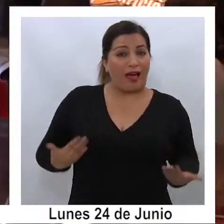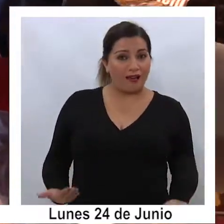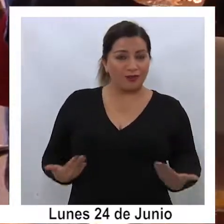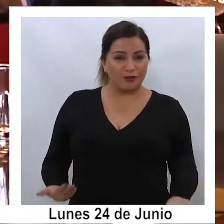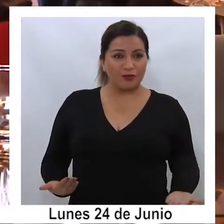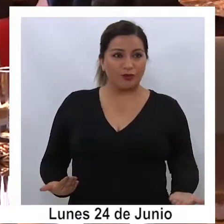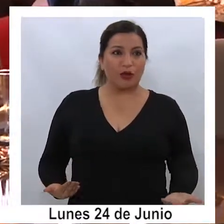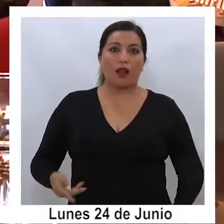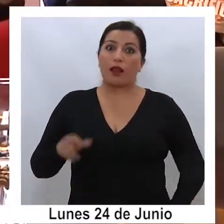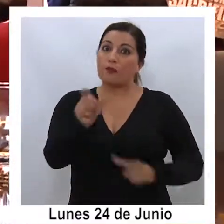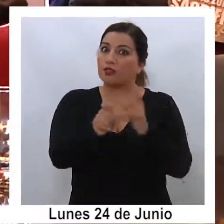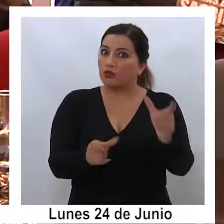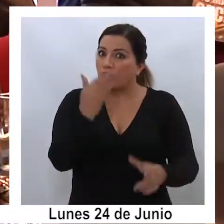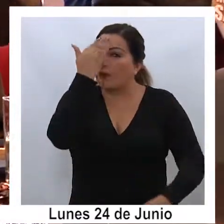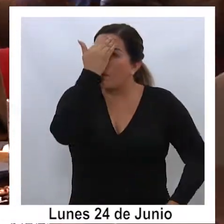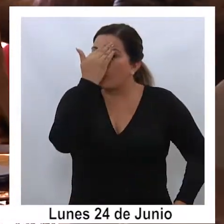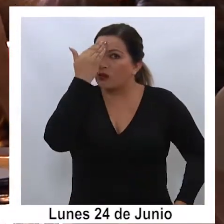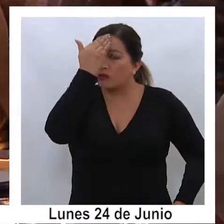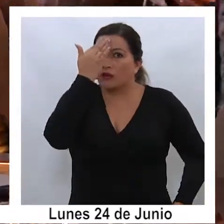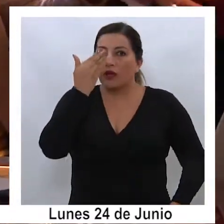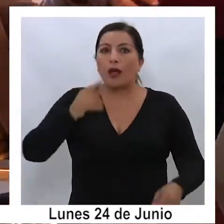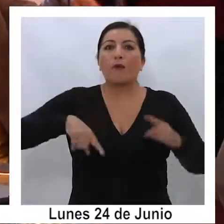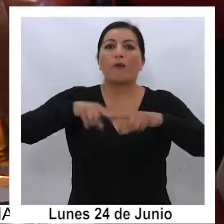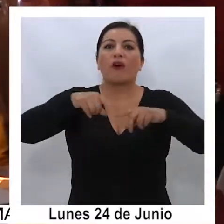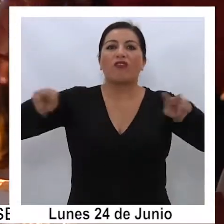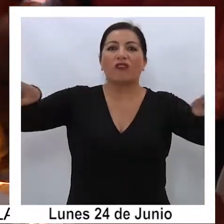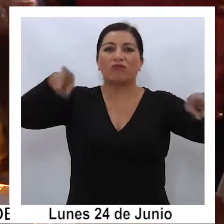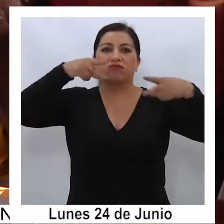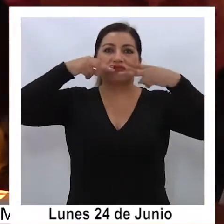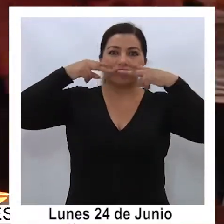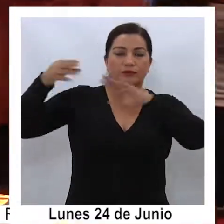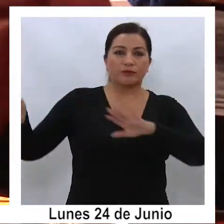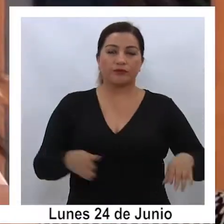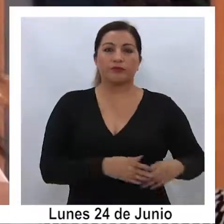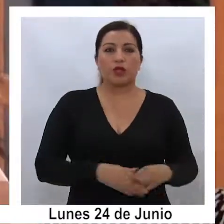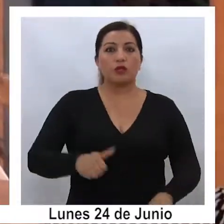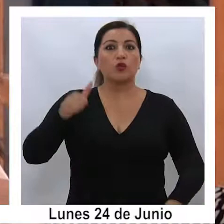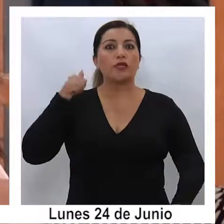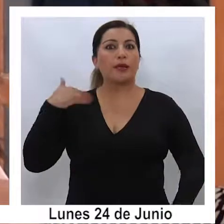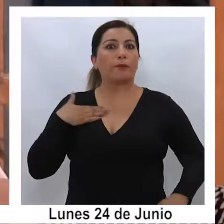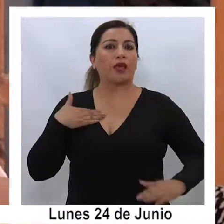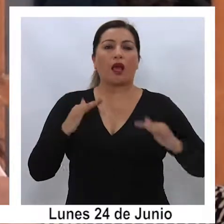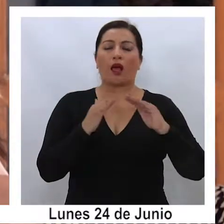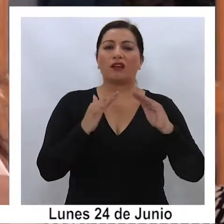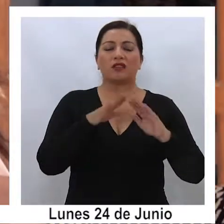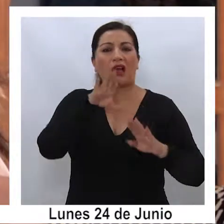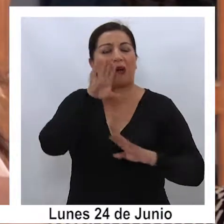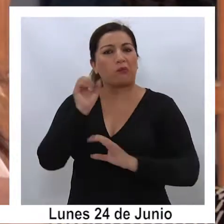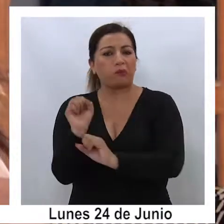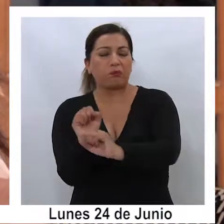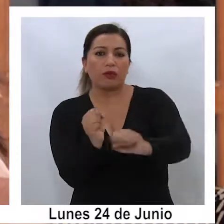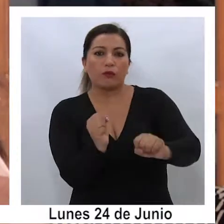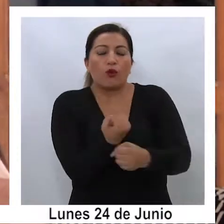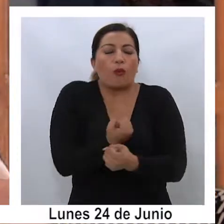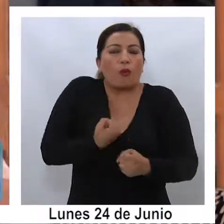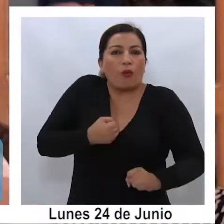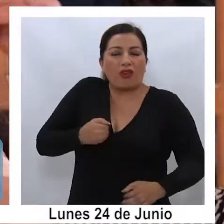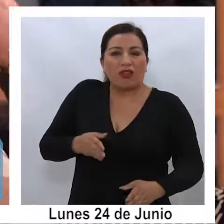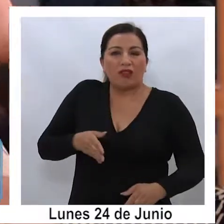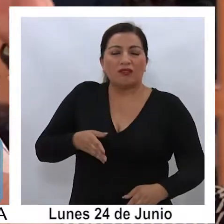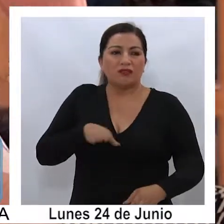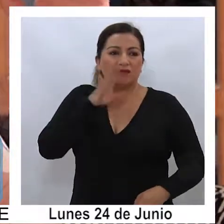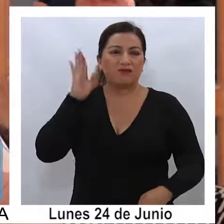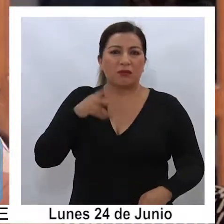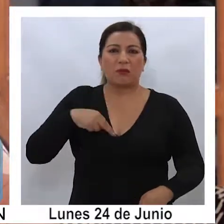Actualmente les preocupa el polvo en suspensión. Ayer fui a limpiar mi casa y no pude seguir. Yo